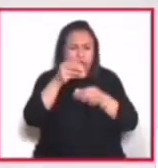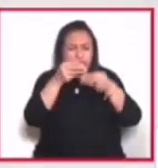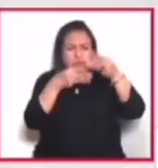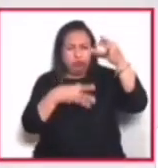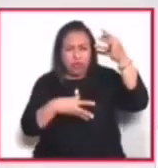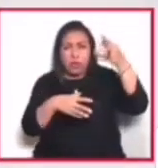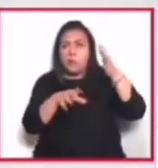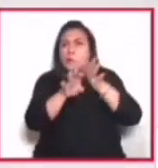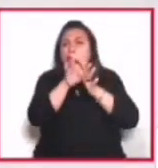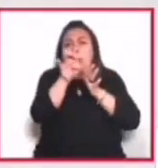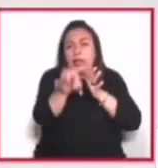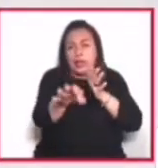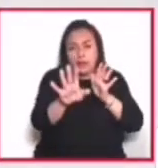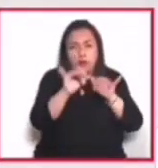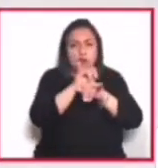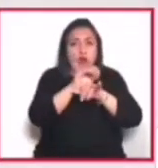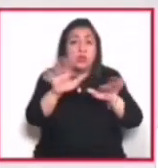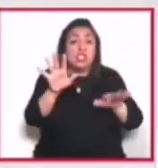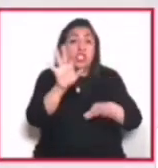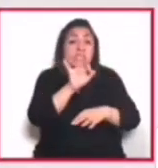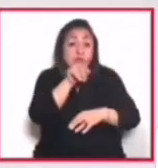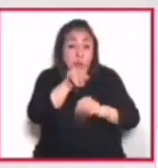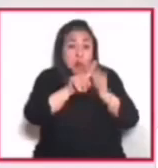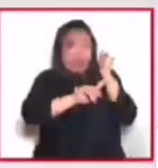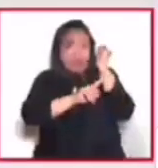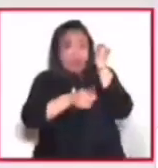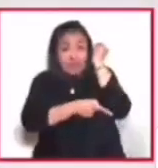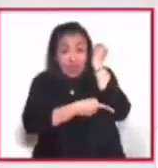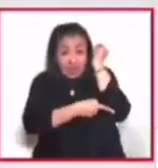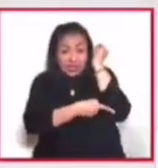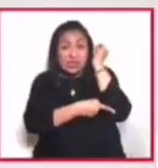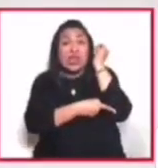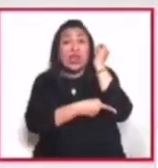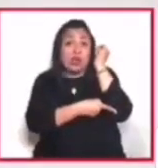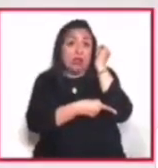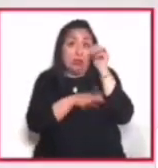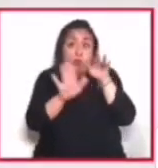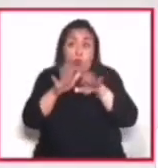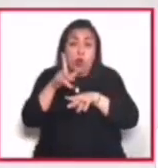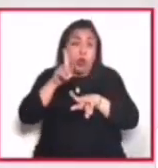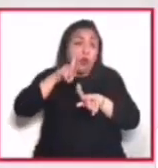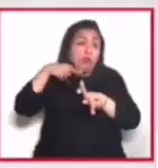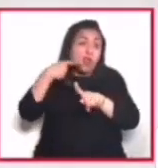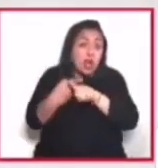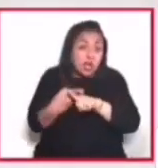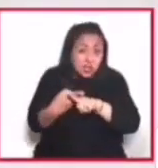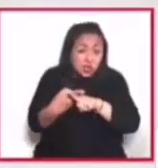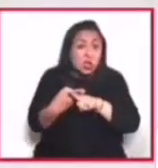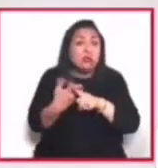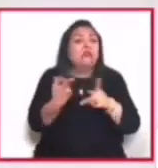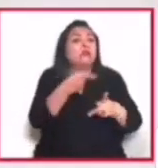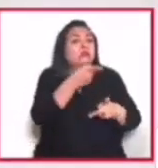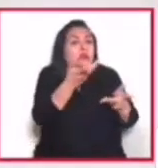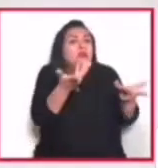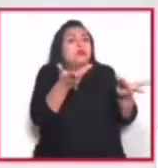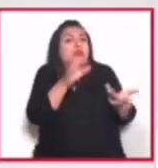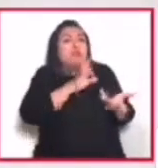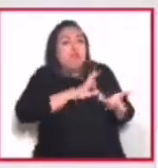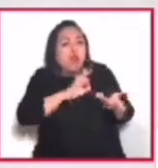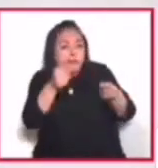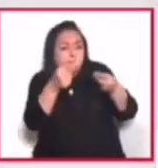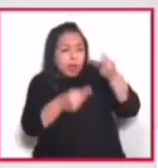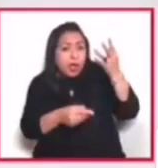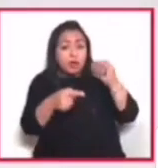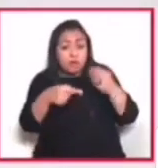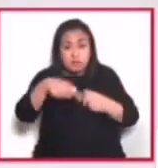en caso de que puedas estar embarazada producto de esta violencia sexual, ¿qué puedes hacer? Puesto que en